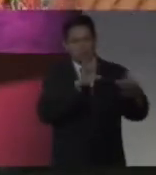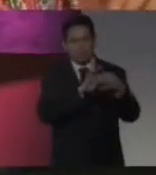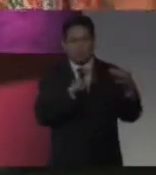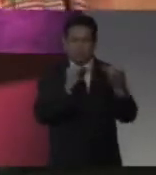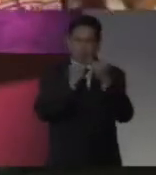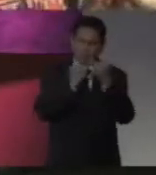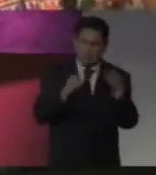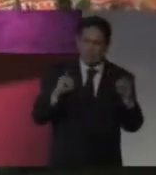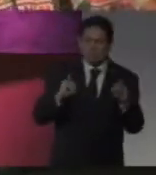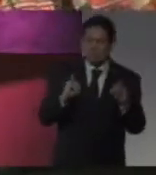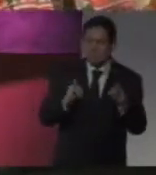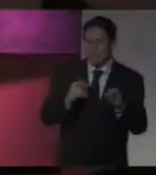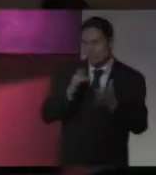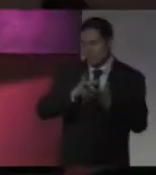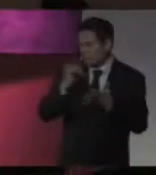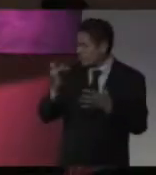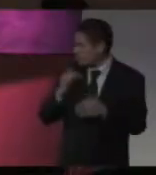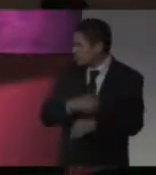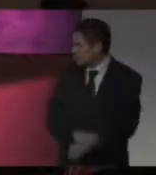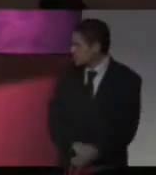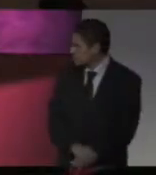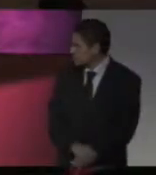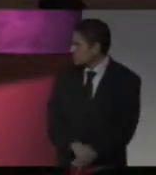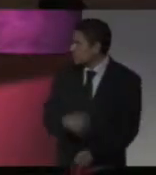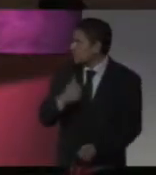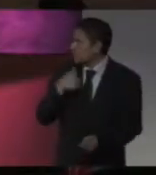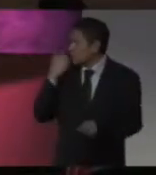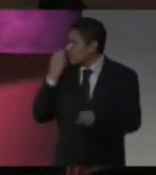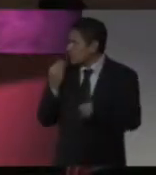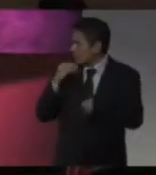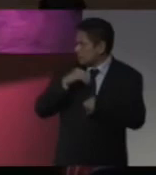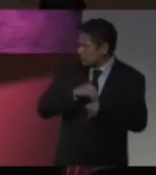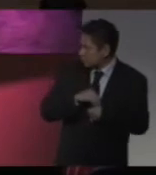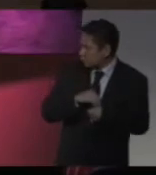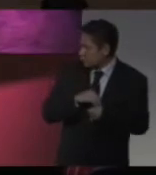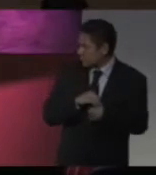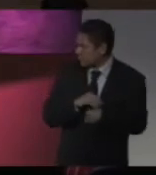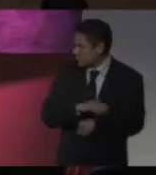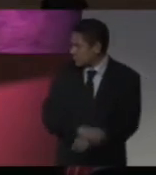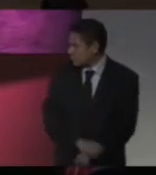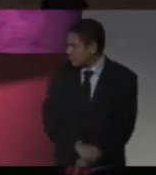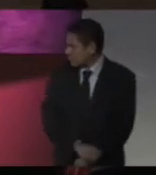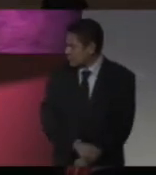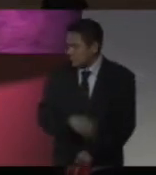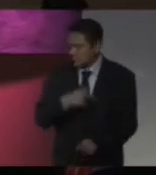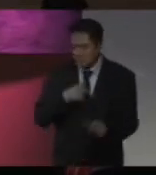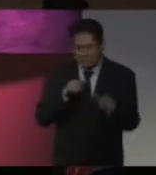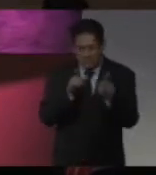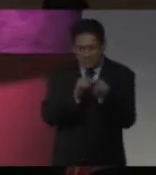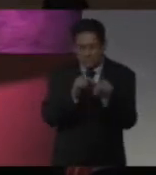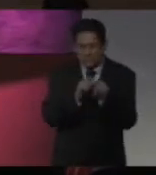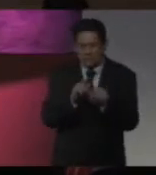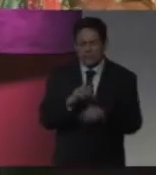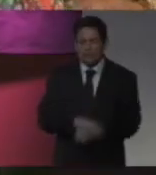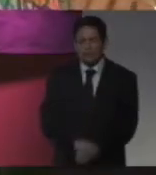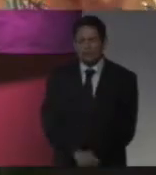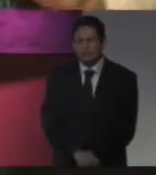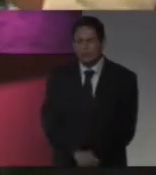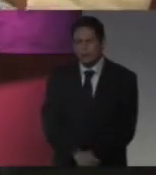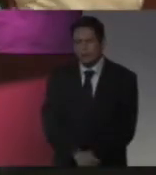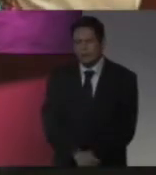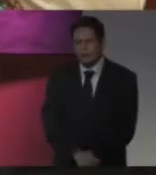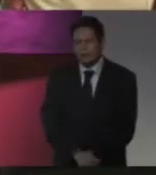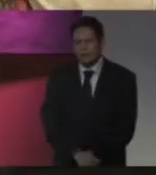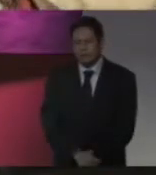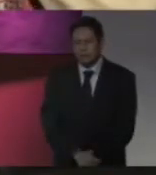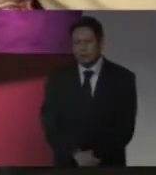¿Sí? Gracias. Bueno, y una pequeñita frase más, muy chiquita, ¿eh? La